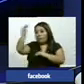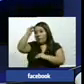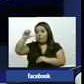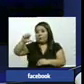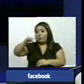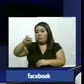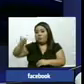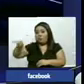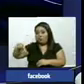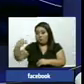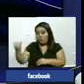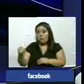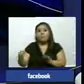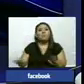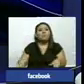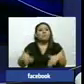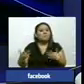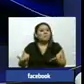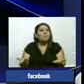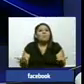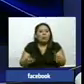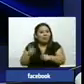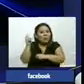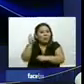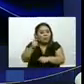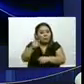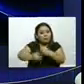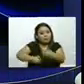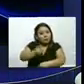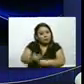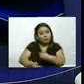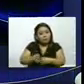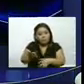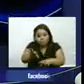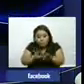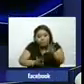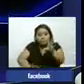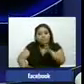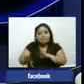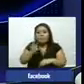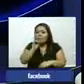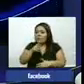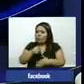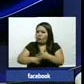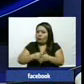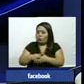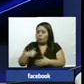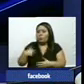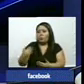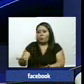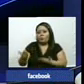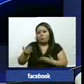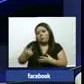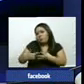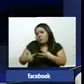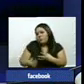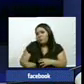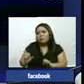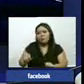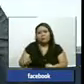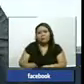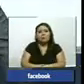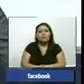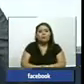de la Corte Suprema de Justicia en contra de su proceso de elección. Insistieron en que son respetuosos de la ley. Eso dijeron.